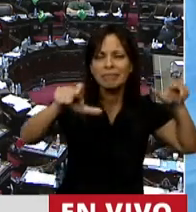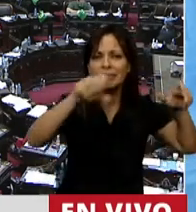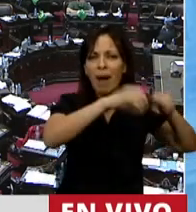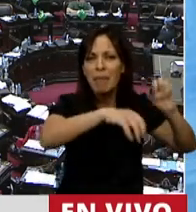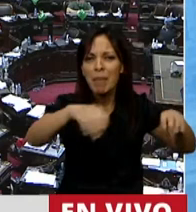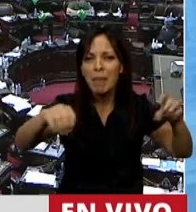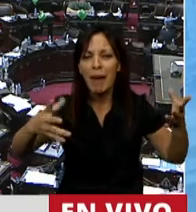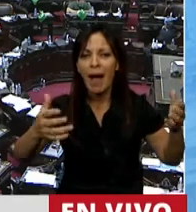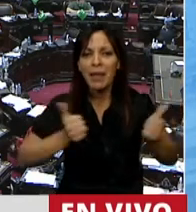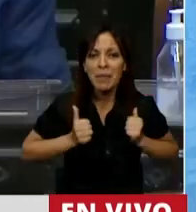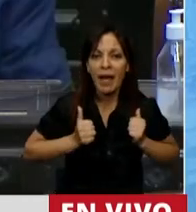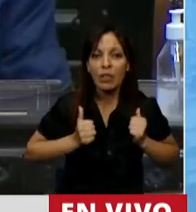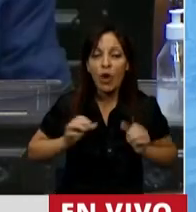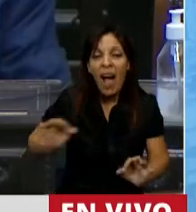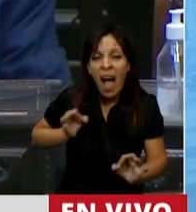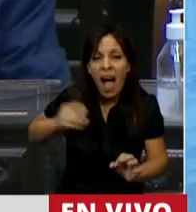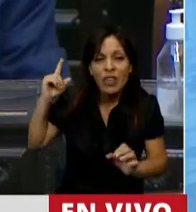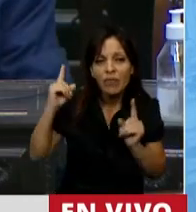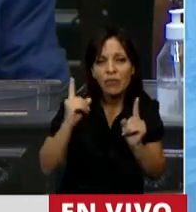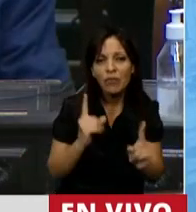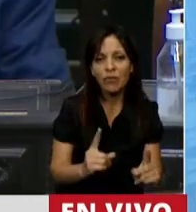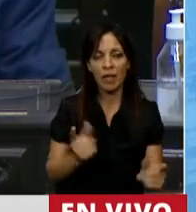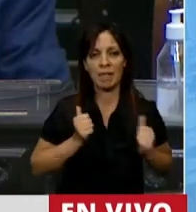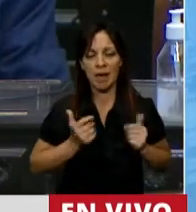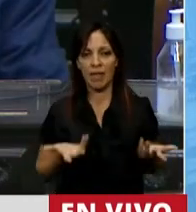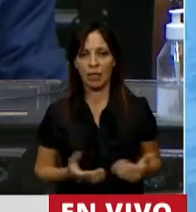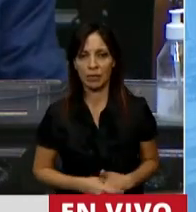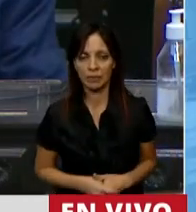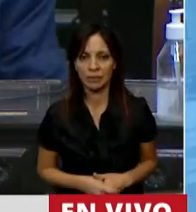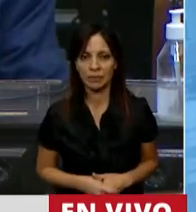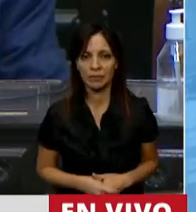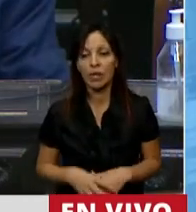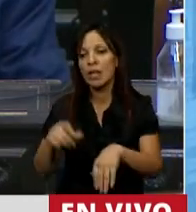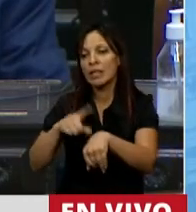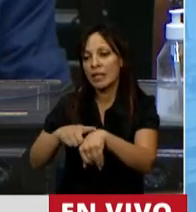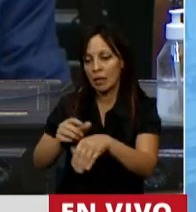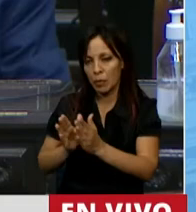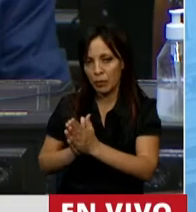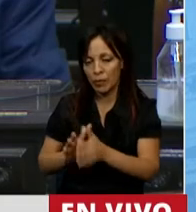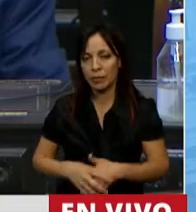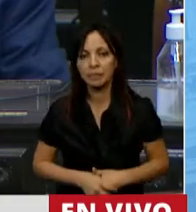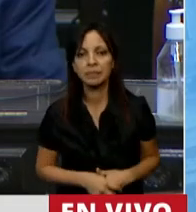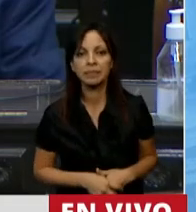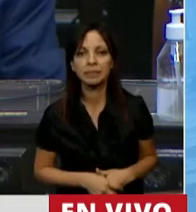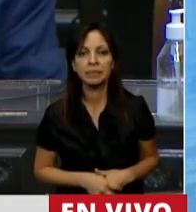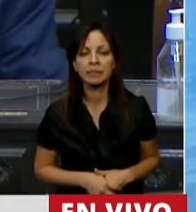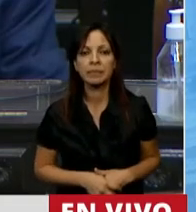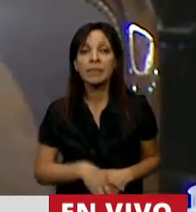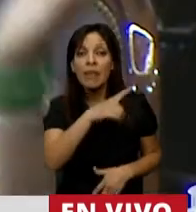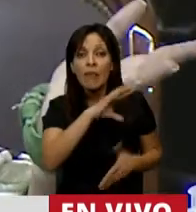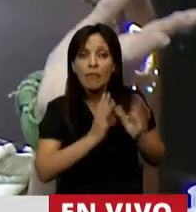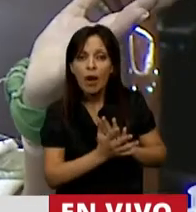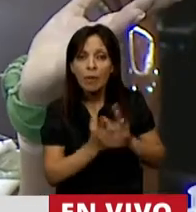esperando, hace años que nos están esperando. Le pido redonde, diputada, por favor. De lucha,